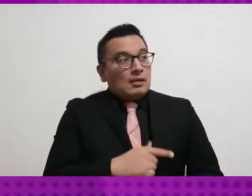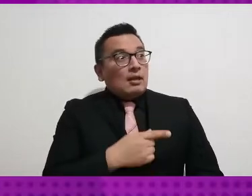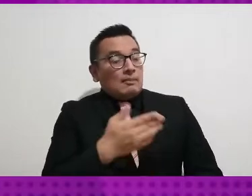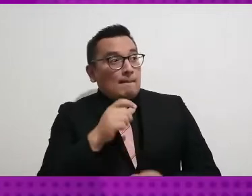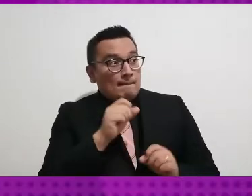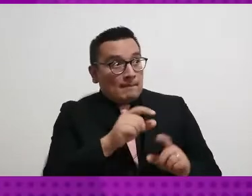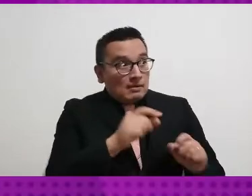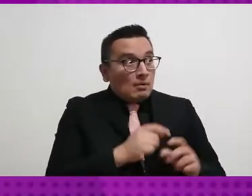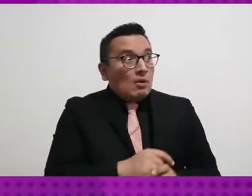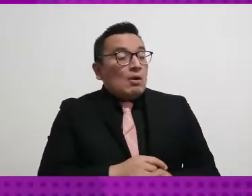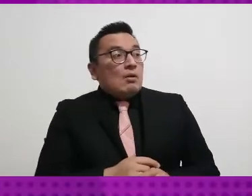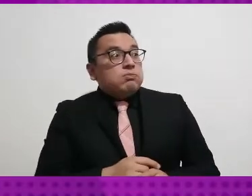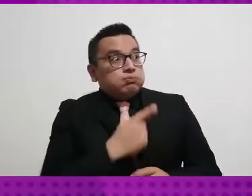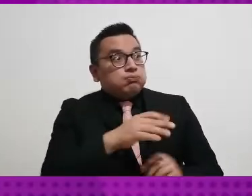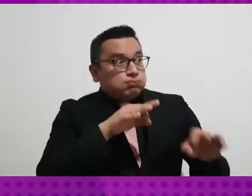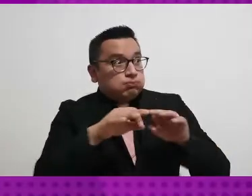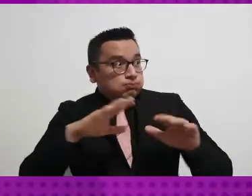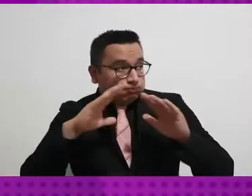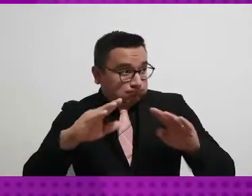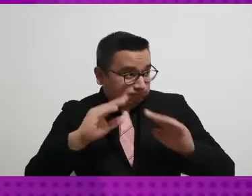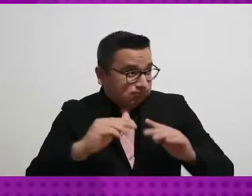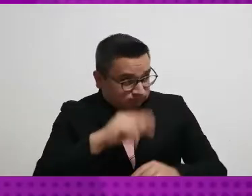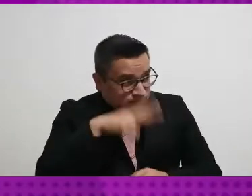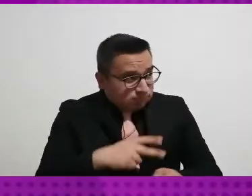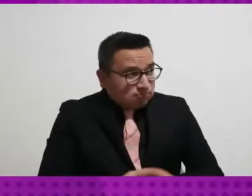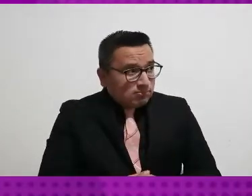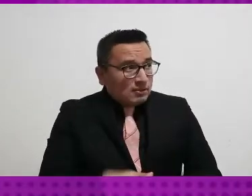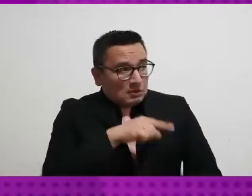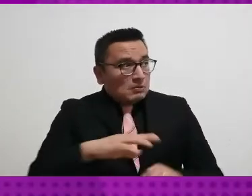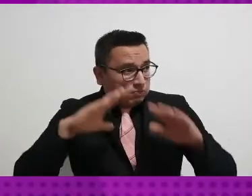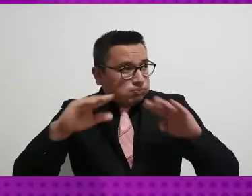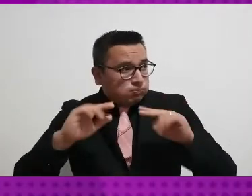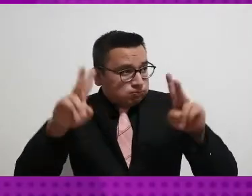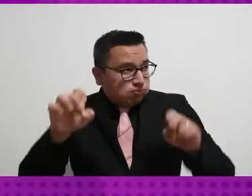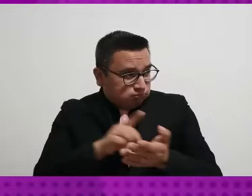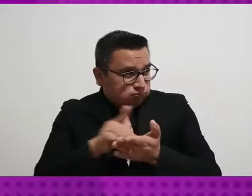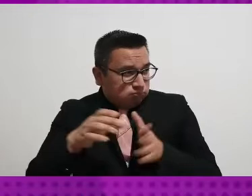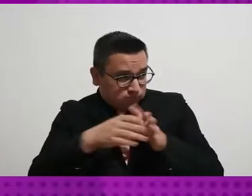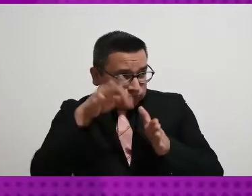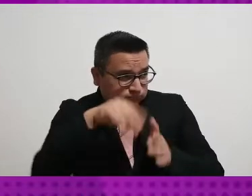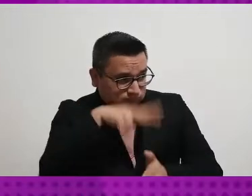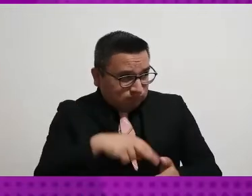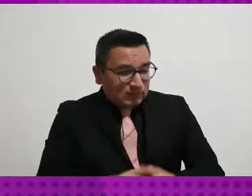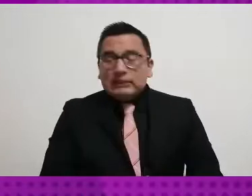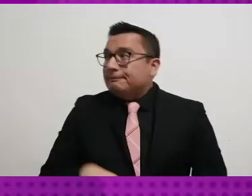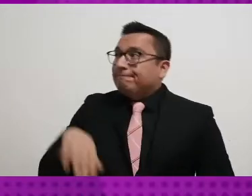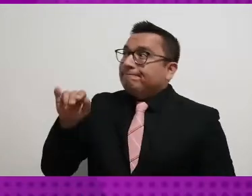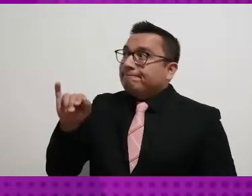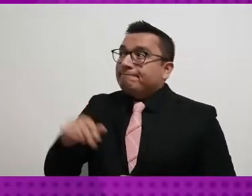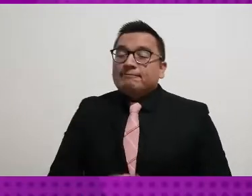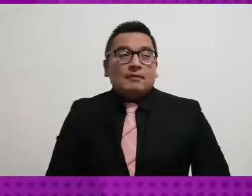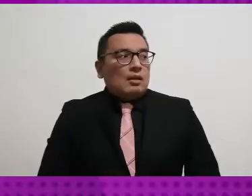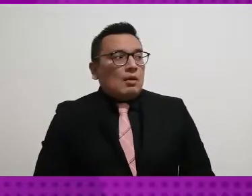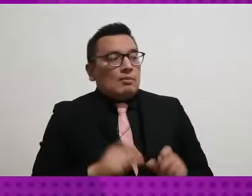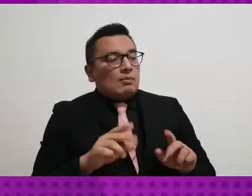ser docente. Sí. De hecho, una de las materias que ha impartido es Derecho Electoral. Así es. Cuestiones de derechos humanos,